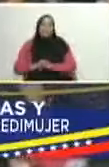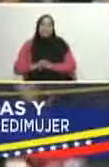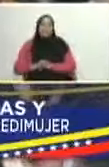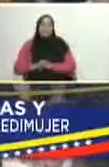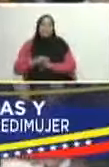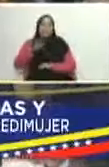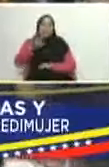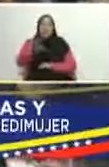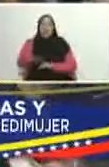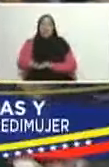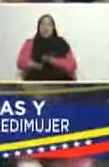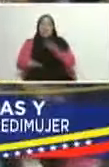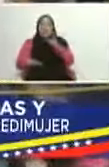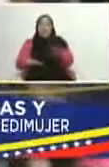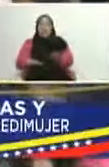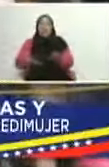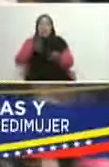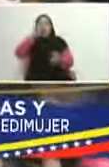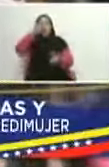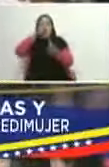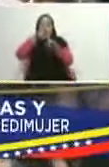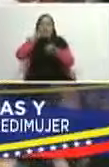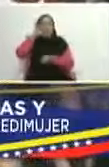Paso a paso vamos lejos.